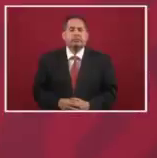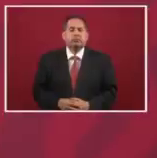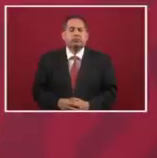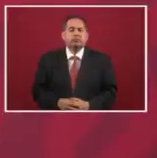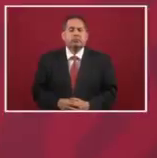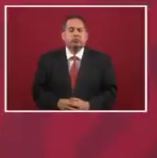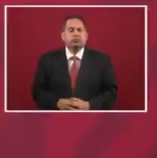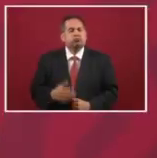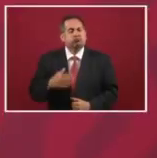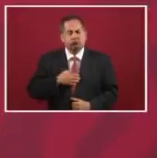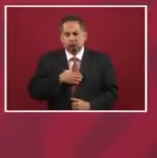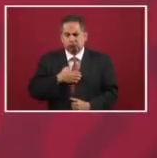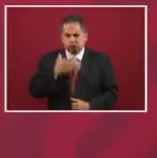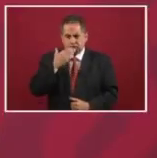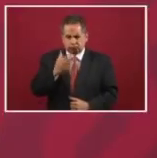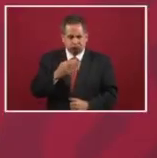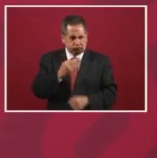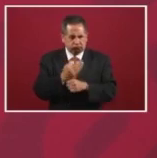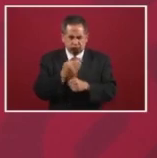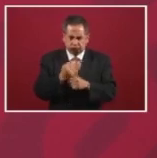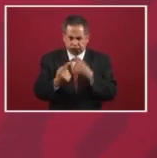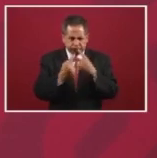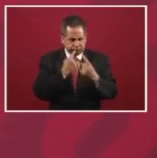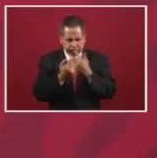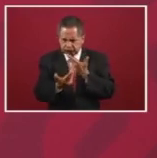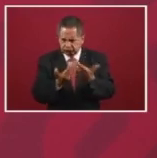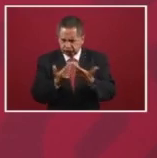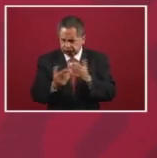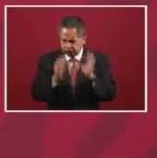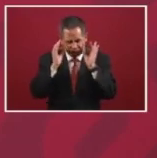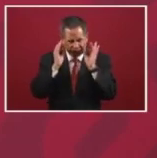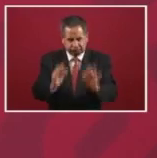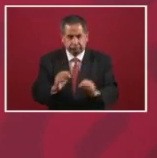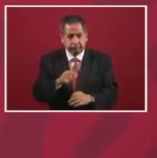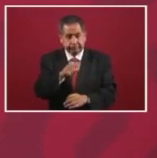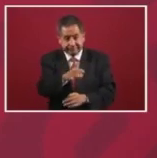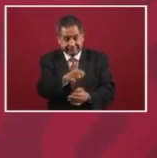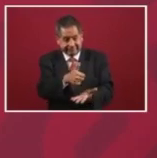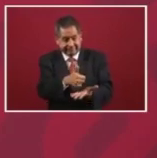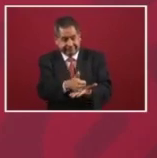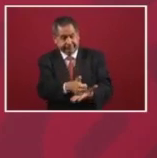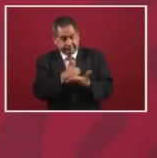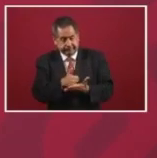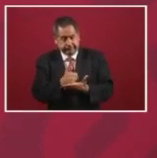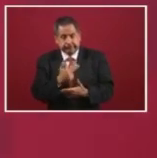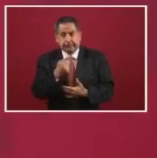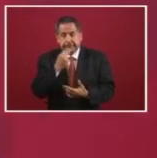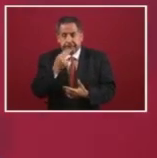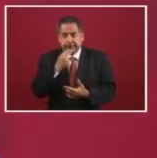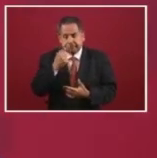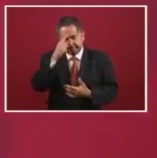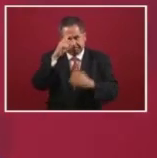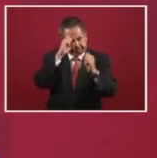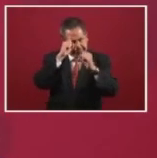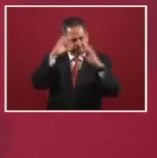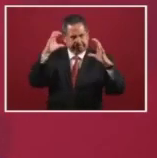yo celebro que tengamos estos diálogos porque me ayuda mucho a